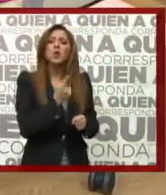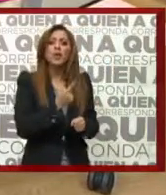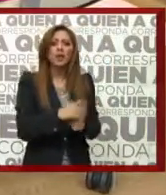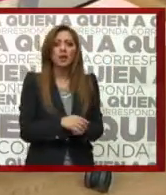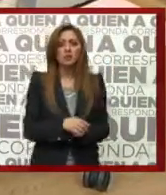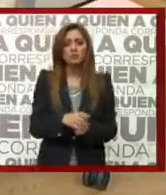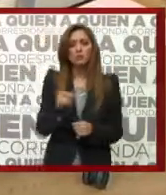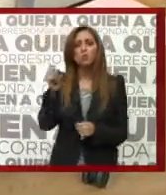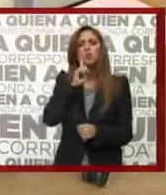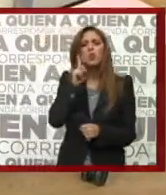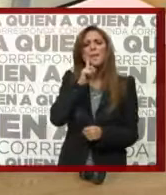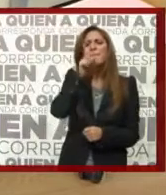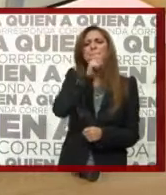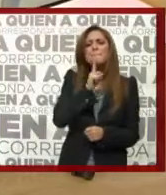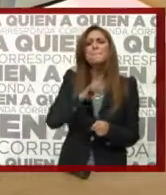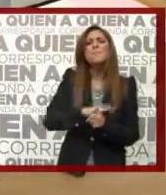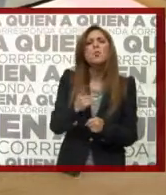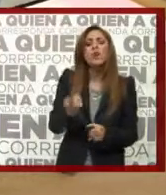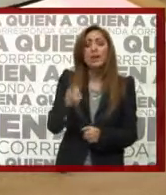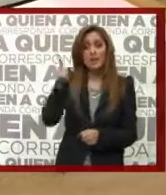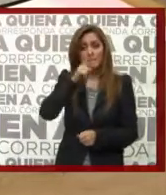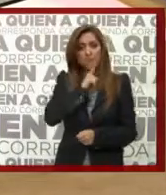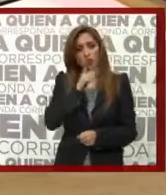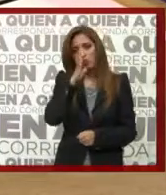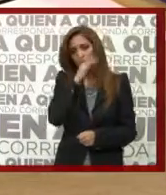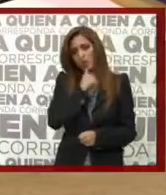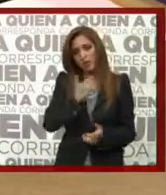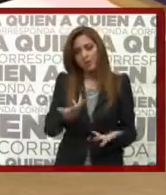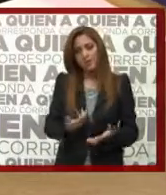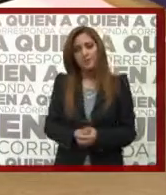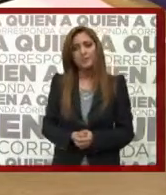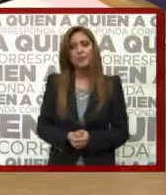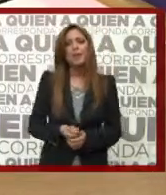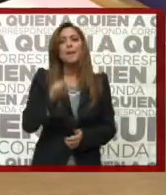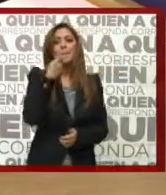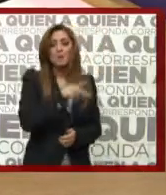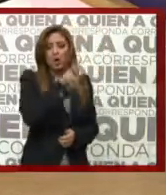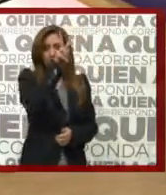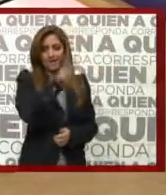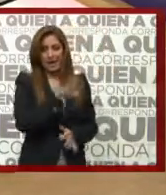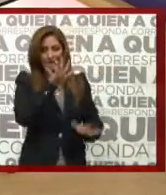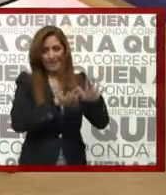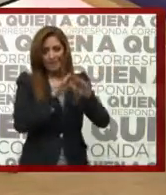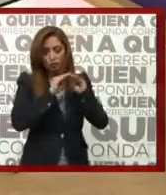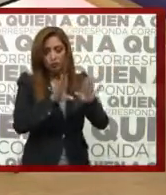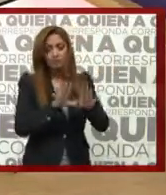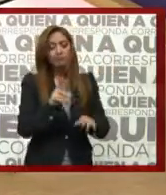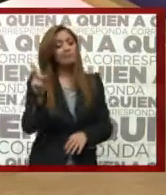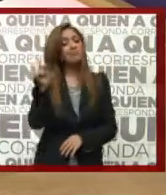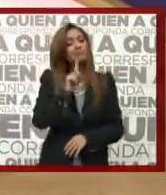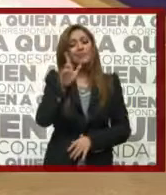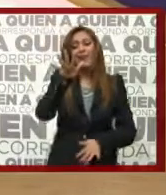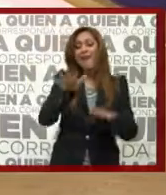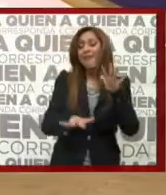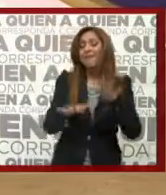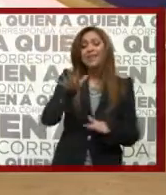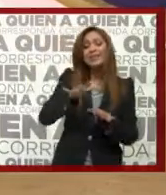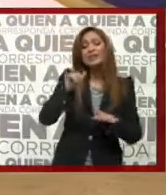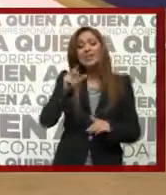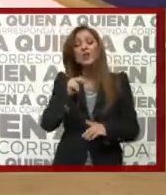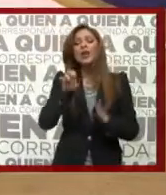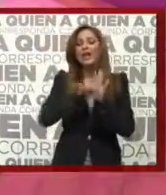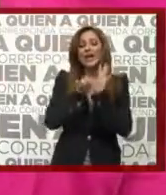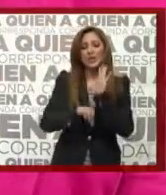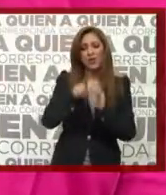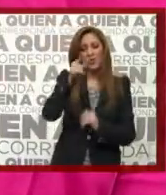ellas? La mentira no debe de ser. La mentira sale tarde o temprano, la vas a encontrar. A veces. ¿A nosotros cómo las hemos encontrado? Por ejemplo, una